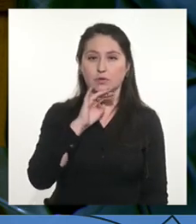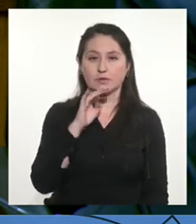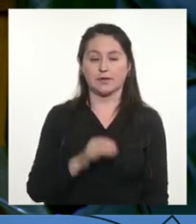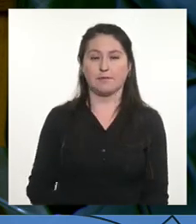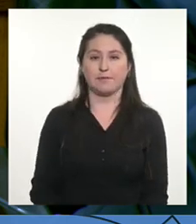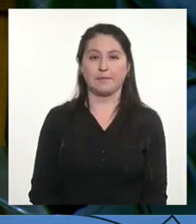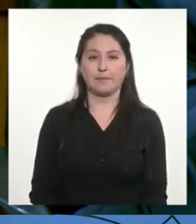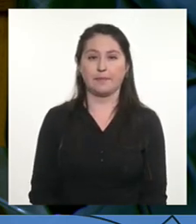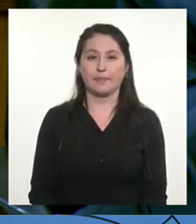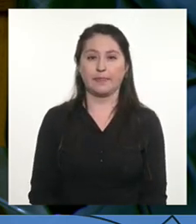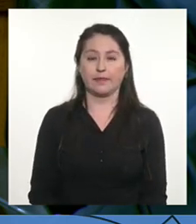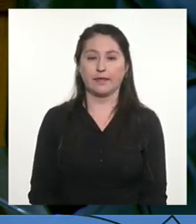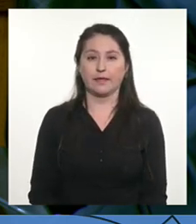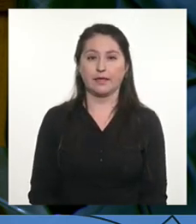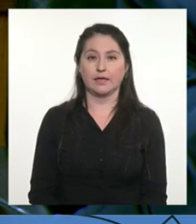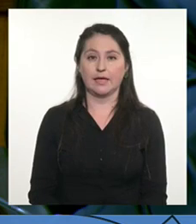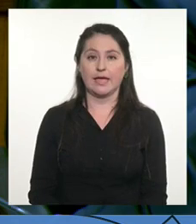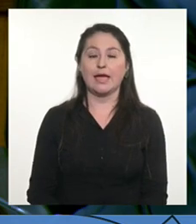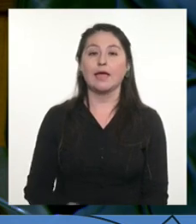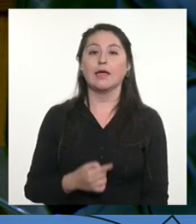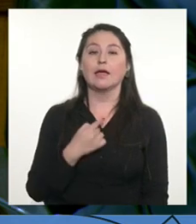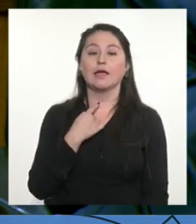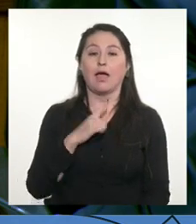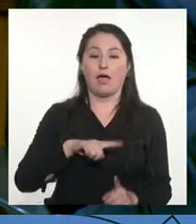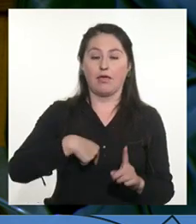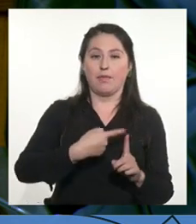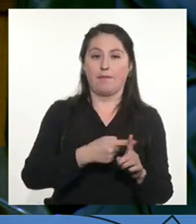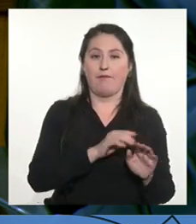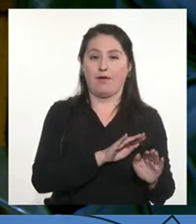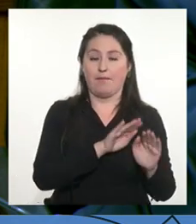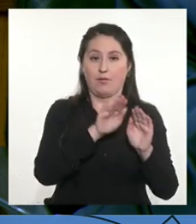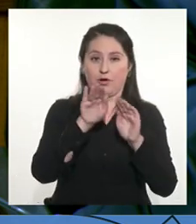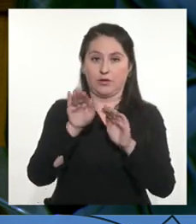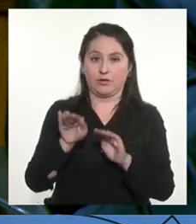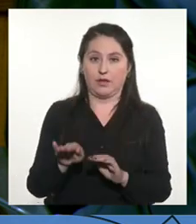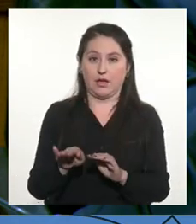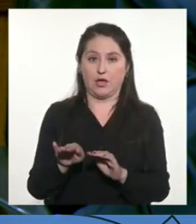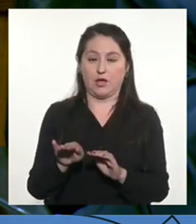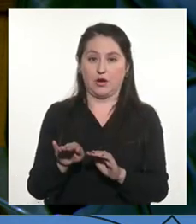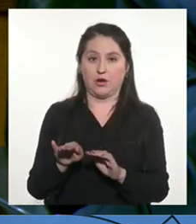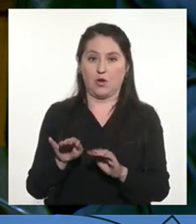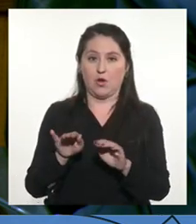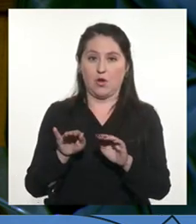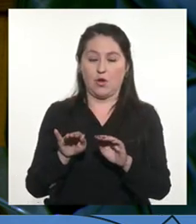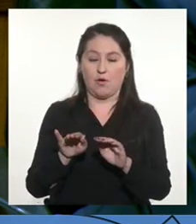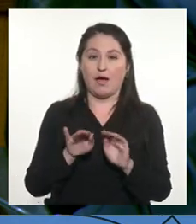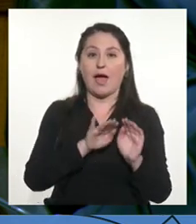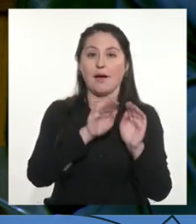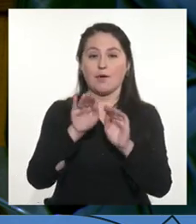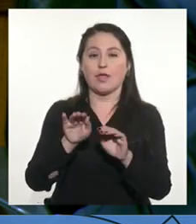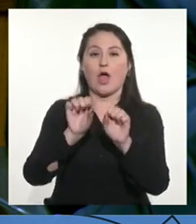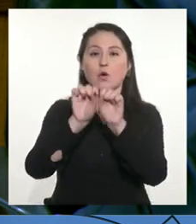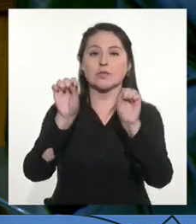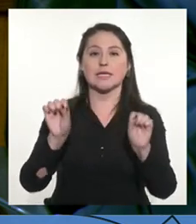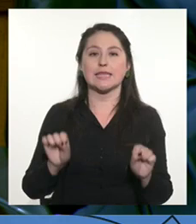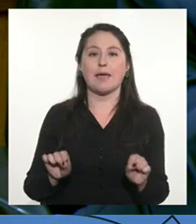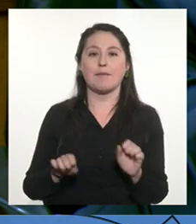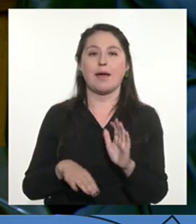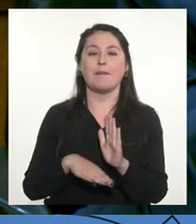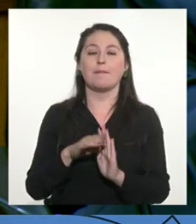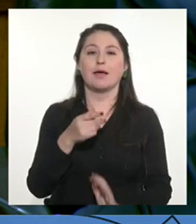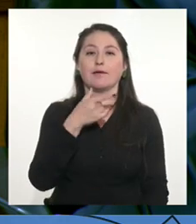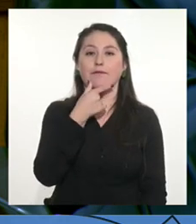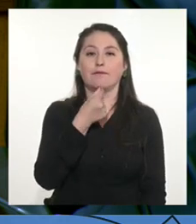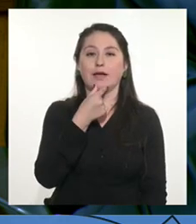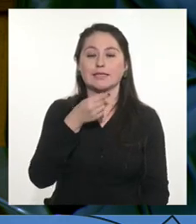y que va a aportar a establecer un sistema mucho más expedito y de fácil